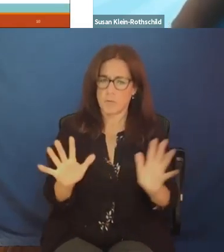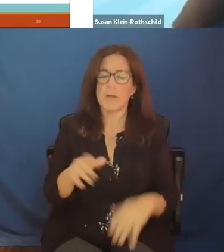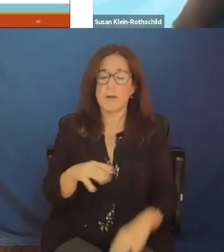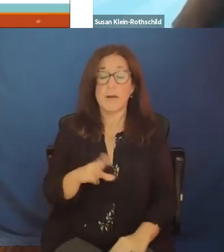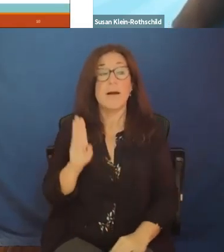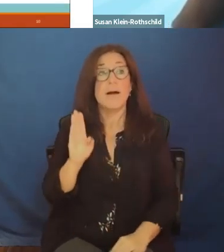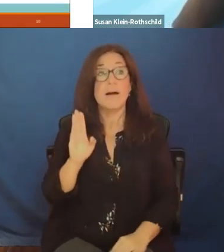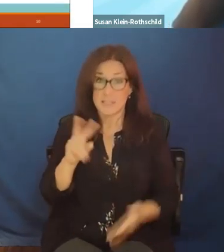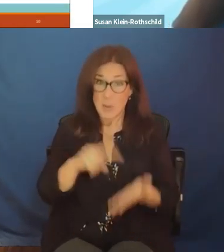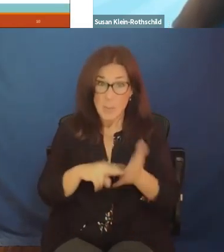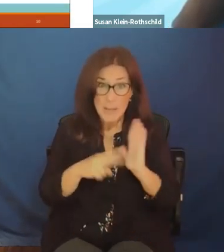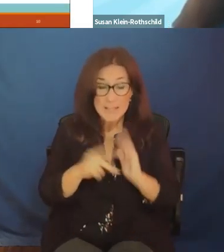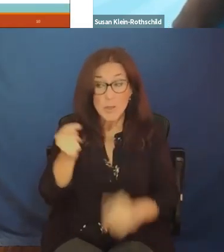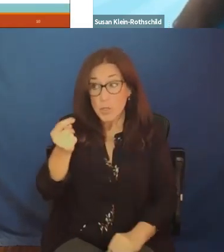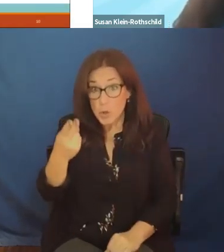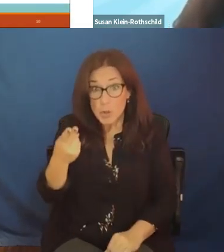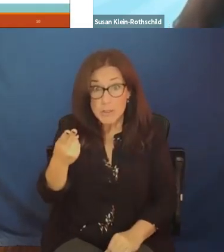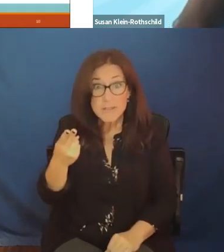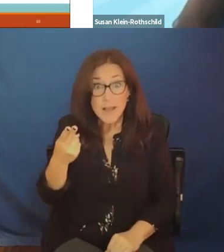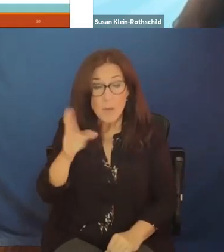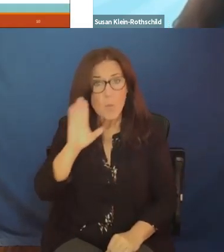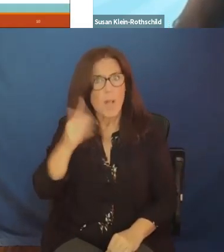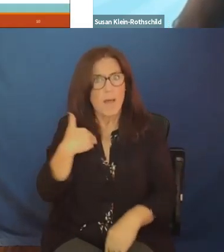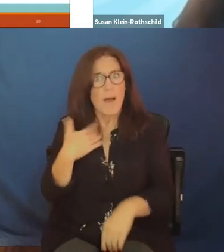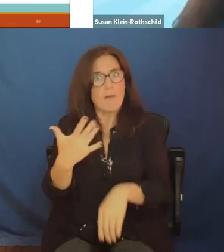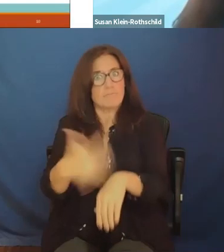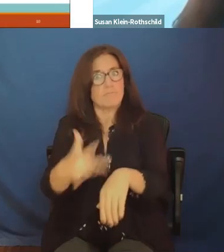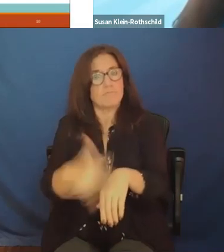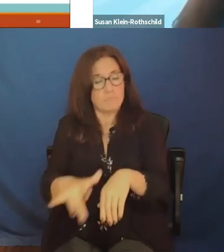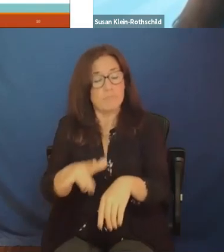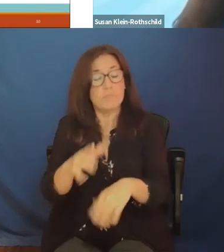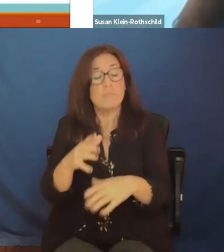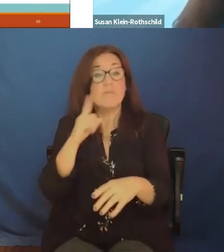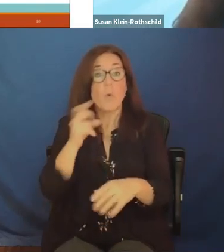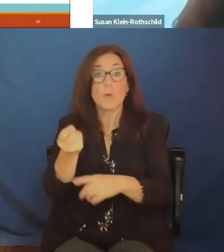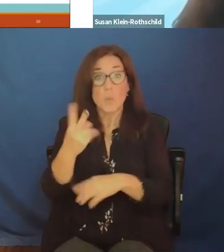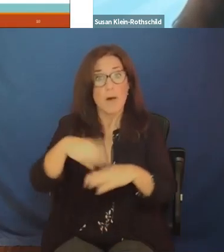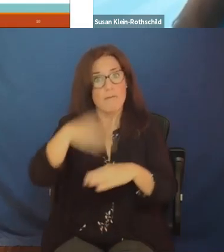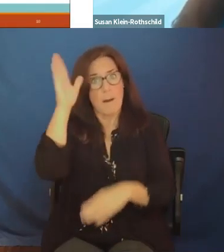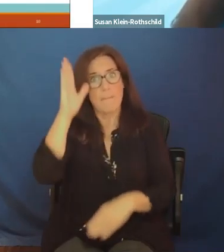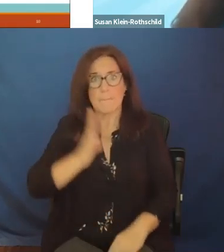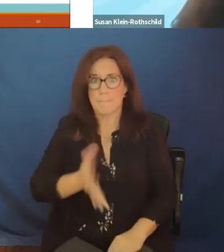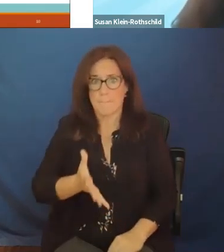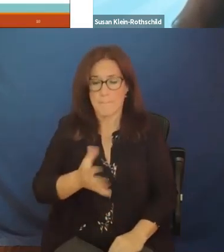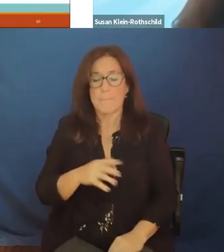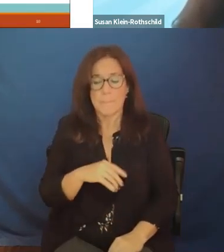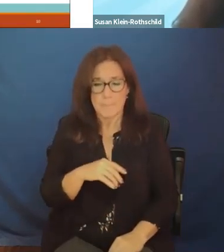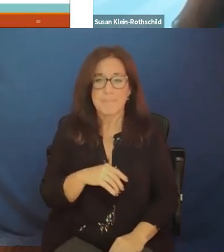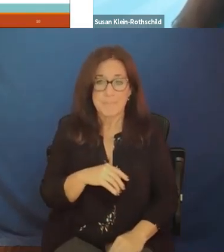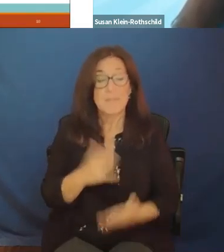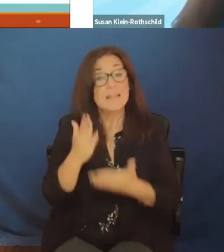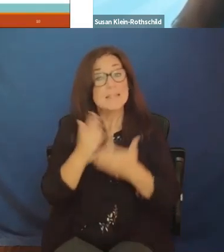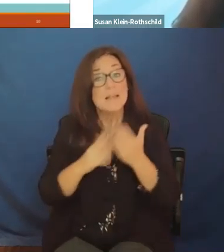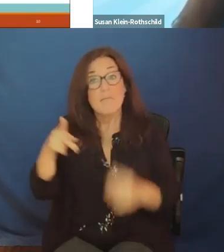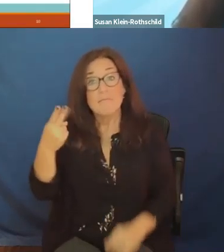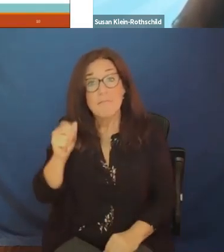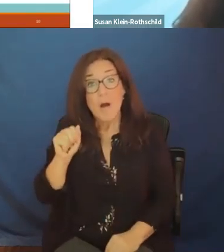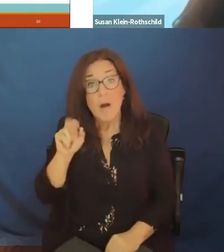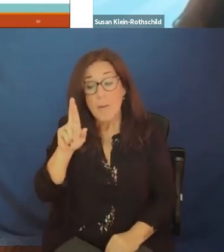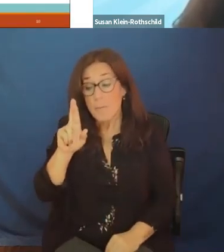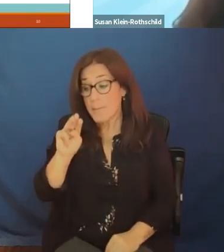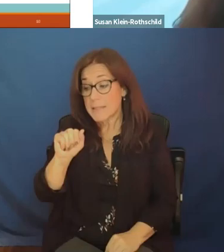el jueves tan pronto como el puedes habrá citas disponibles de vacunación para cualquier persona de 12 años y